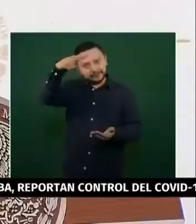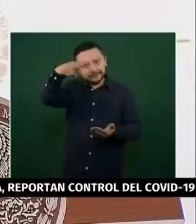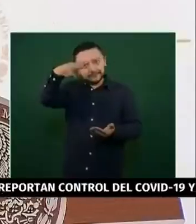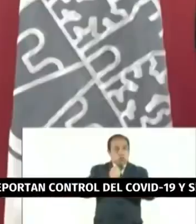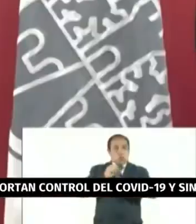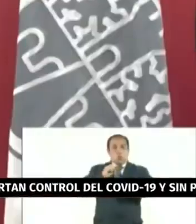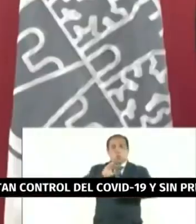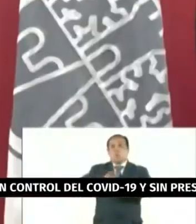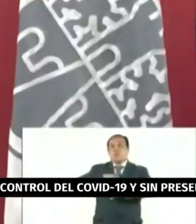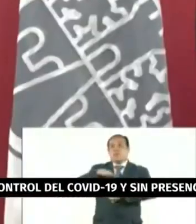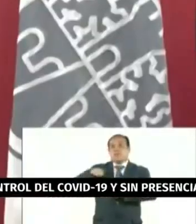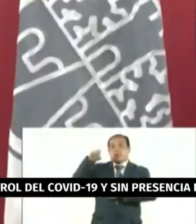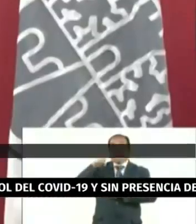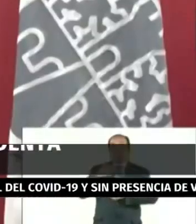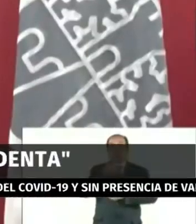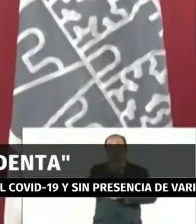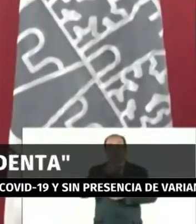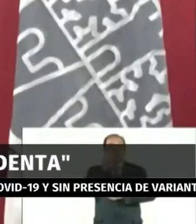tal? Muy buenas tardes,